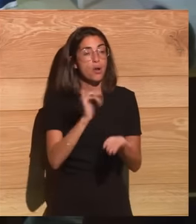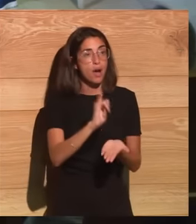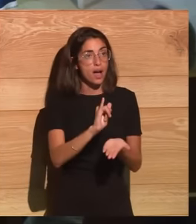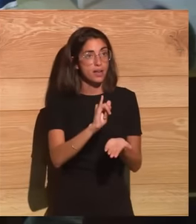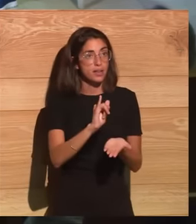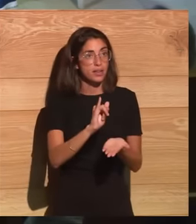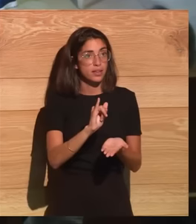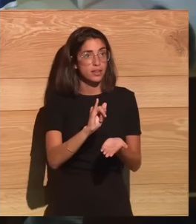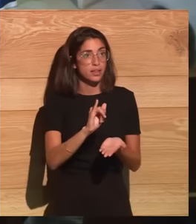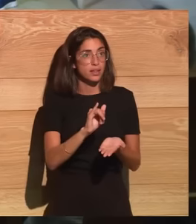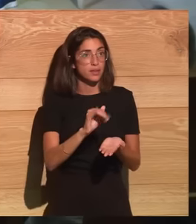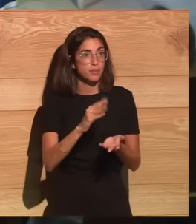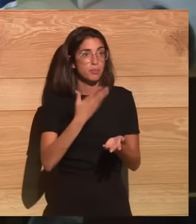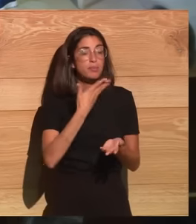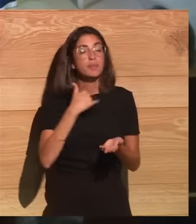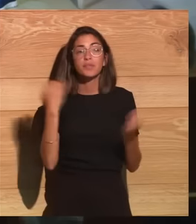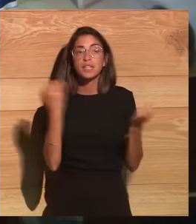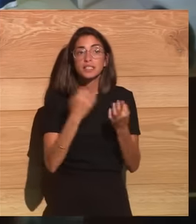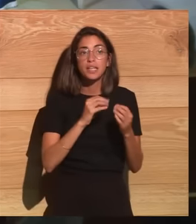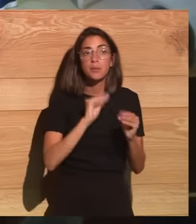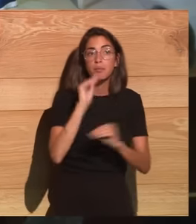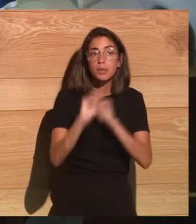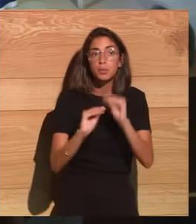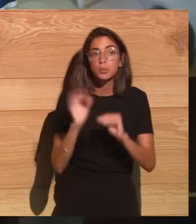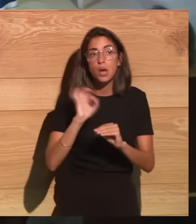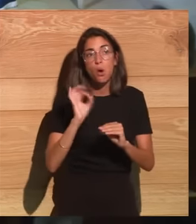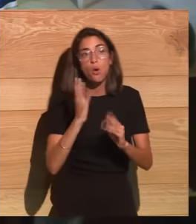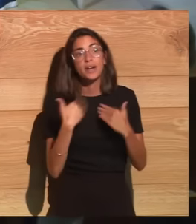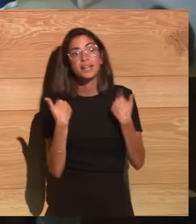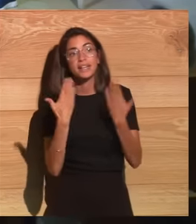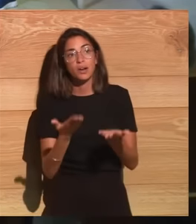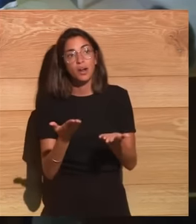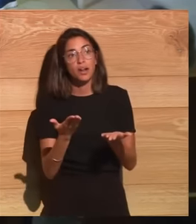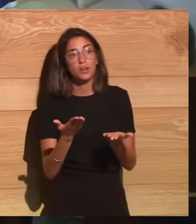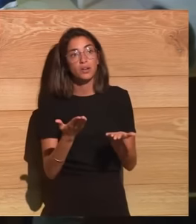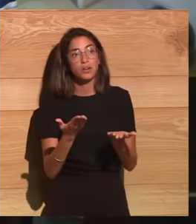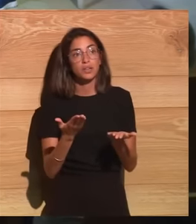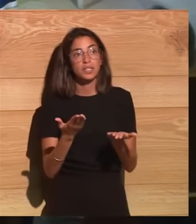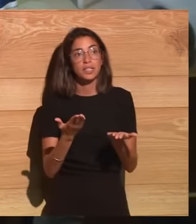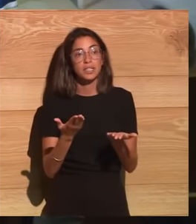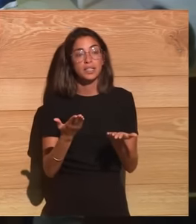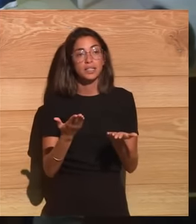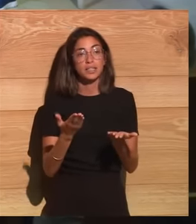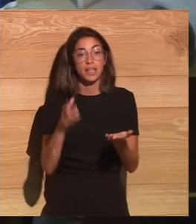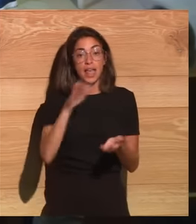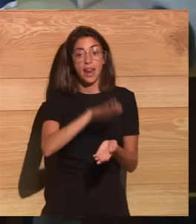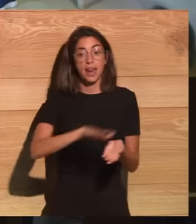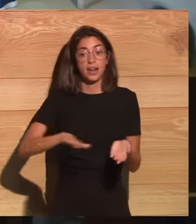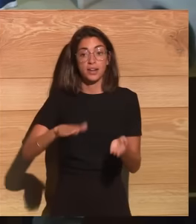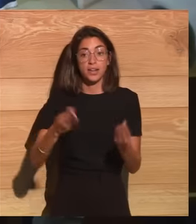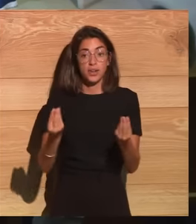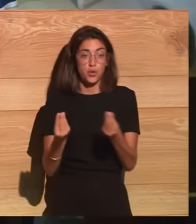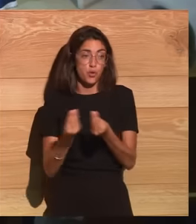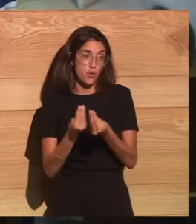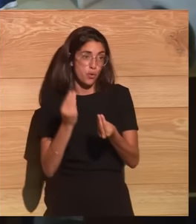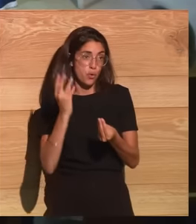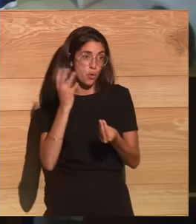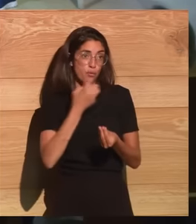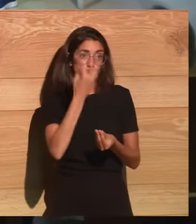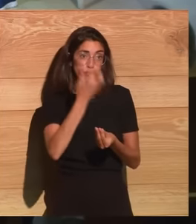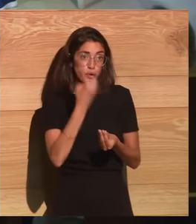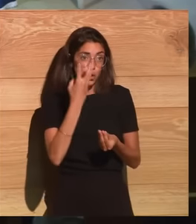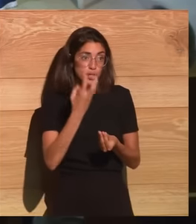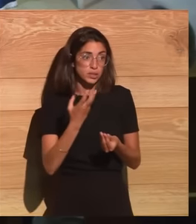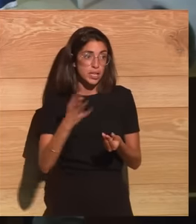flores? Claro. Muy bien, regalo. Pues adelante. Eres el niño con flores, ¿verdad? ¿Qué prefieres? ¿El niño con flores o la pregunta? A ver,